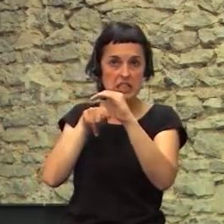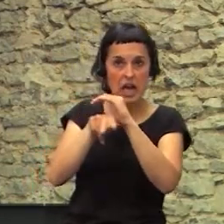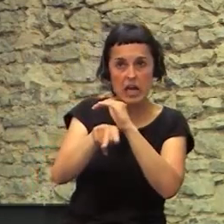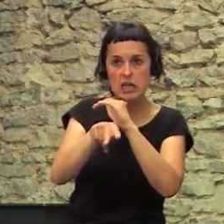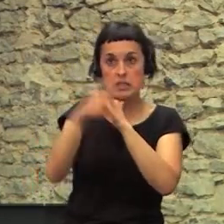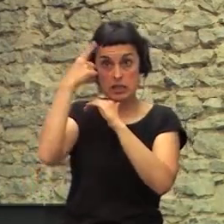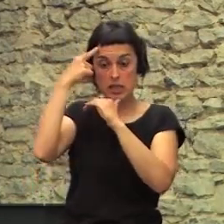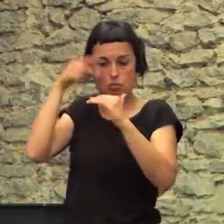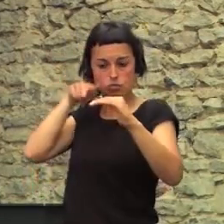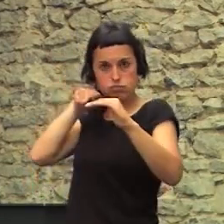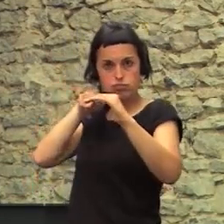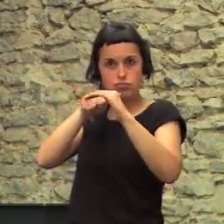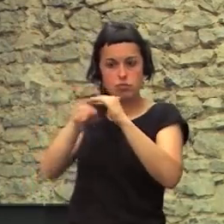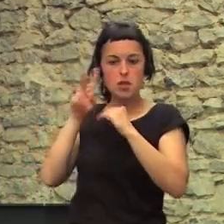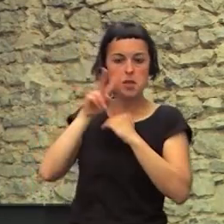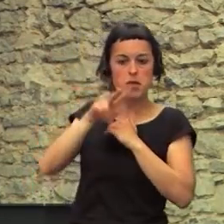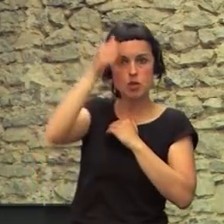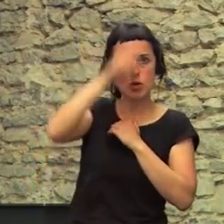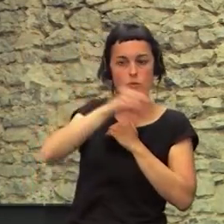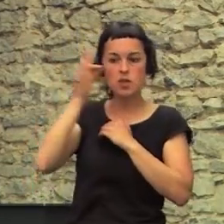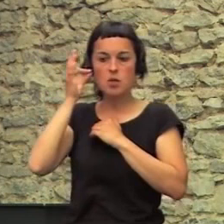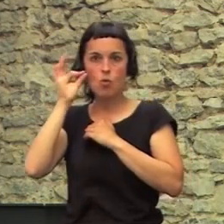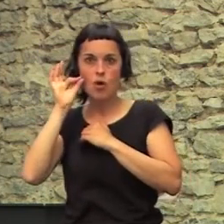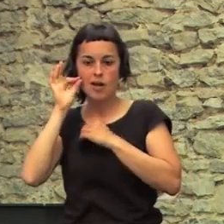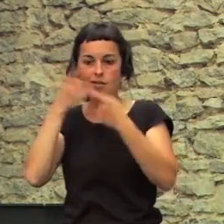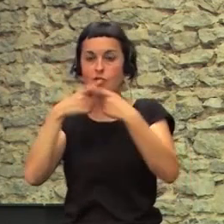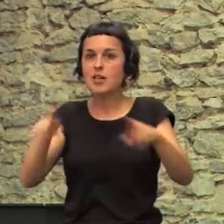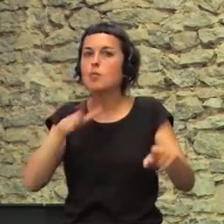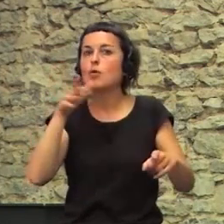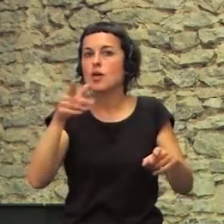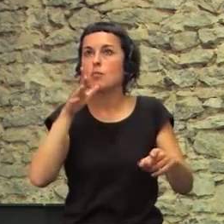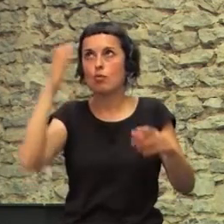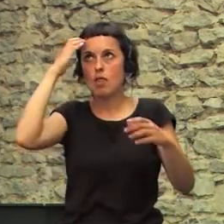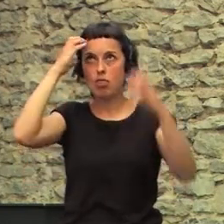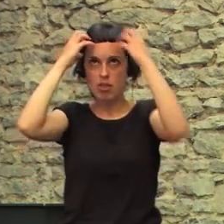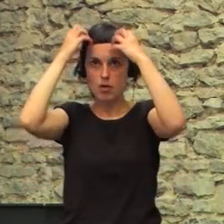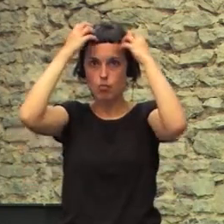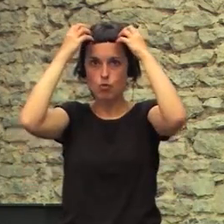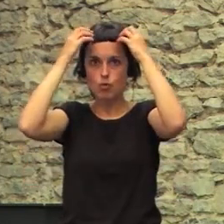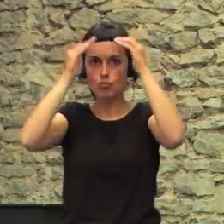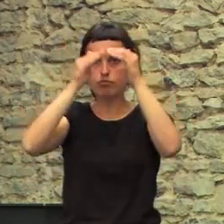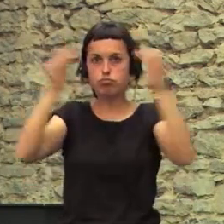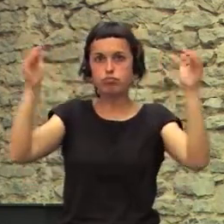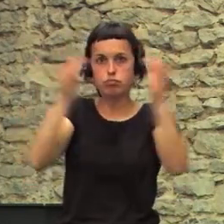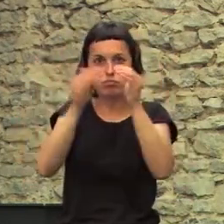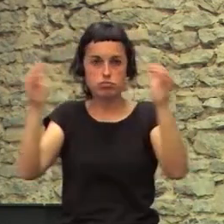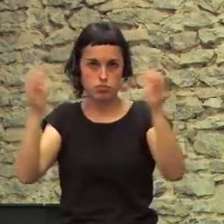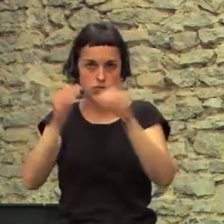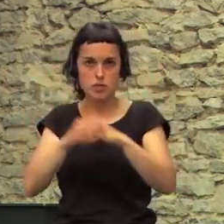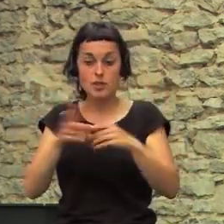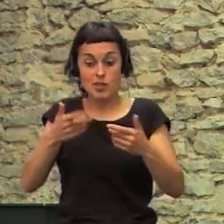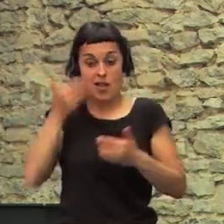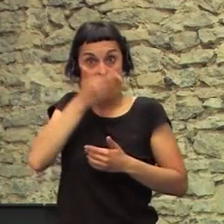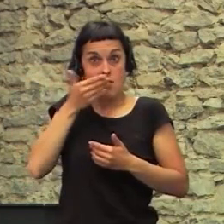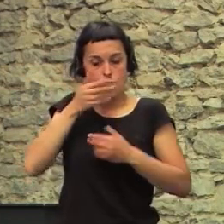de cerebros que justifican la diferencia entre hombres y mujeres por el tamaño de determinadas zonas del cerebro. Cuando empiezas a analizar todos los